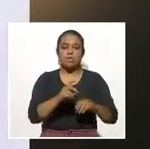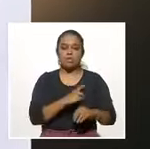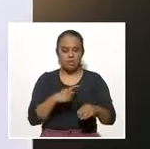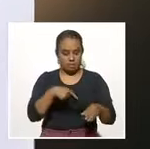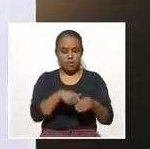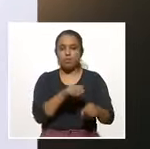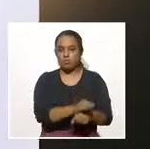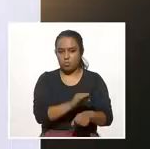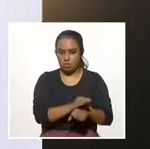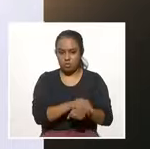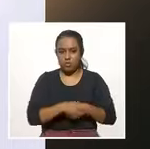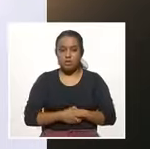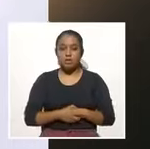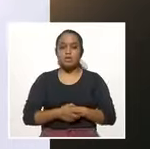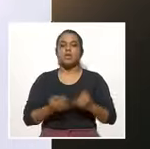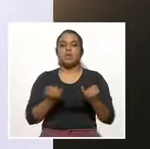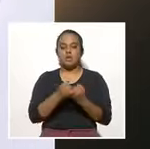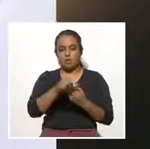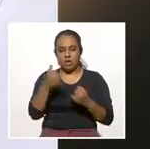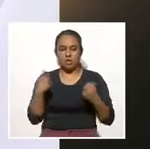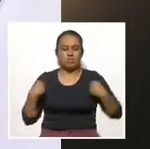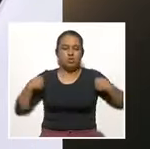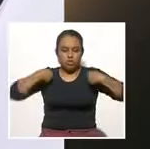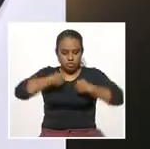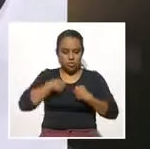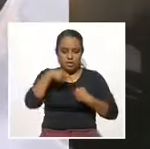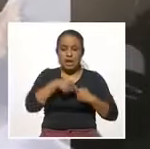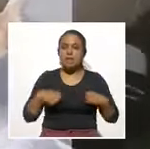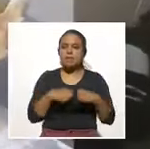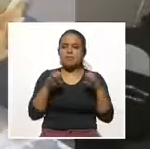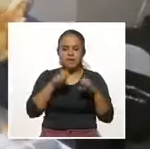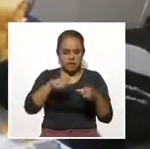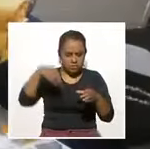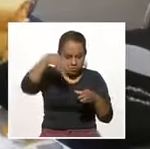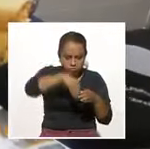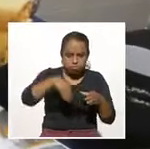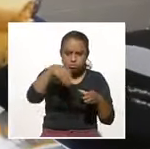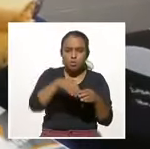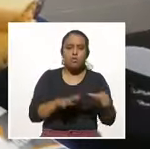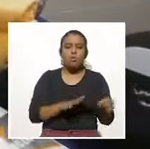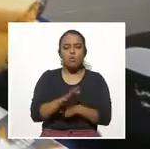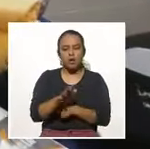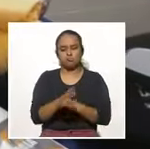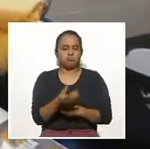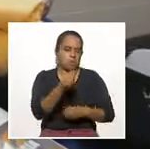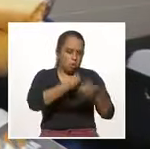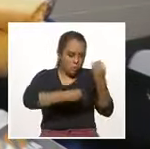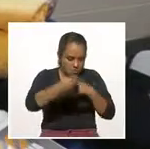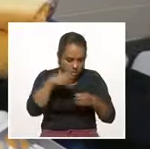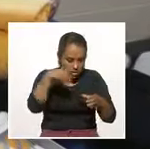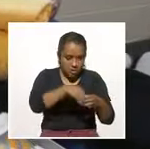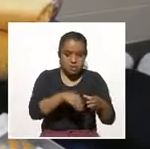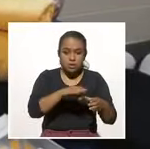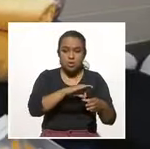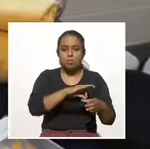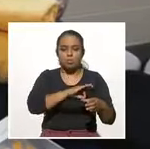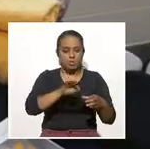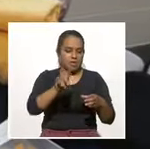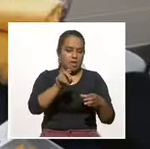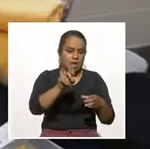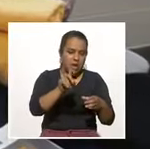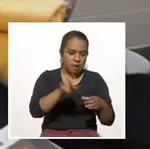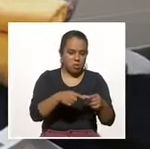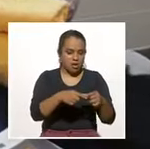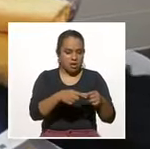mantengan protegidos. Esto a la par también nuestra mochila de emergencia puede incluir como ciertos alimentos que podamos consumir, ¿no? Agua, unas